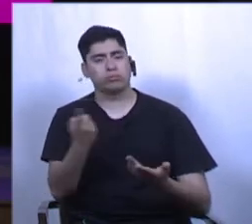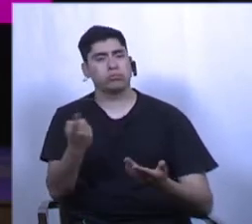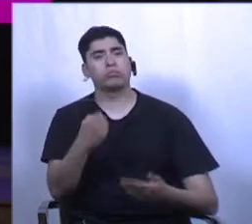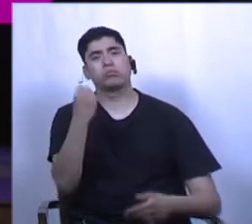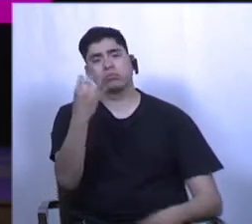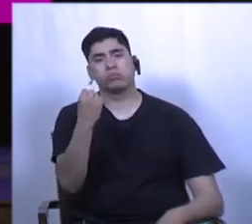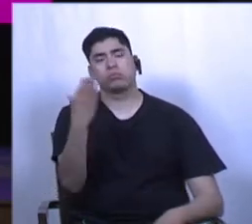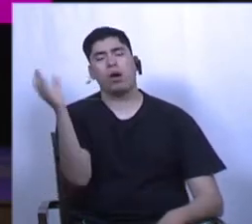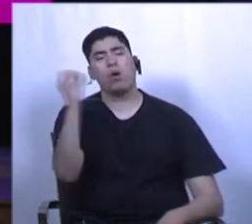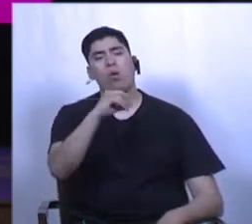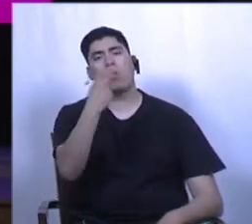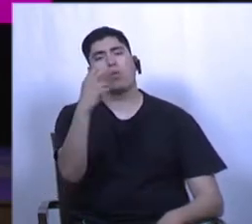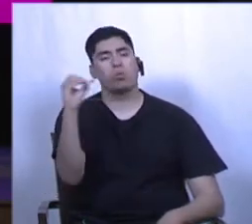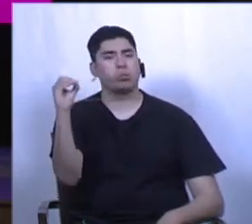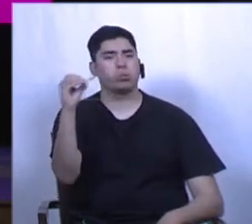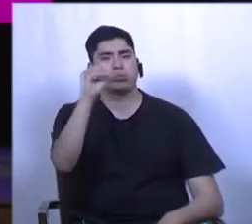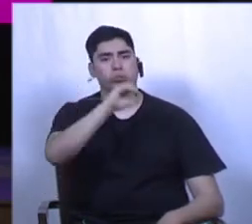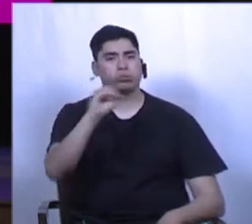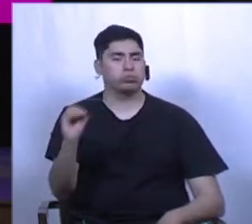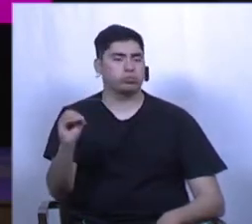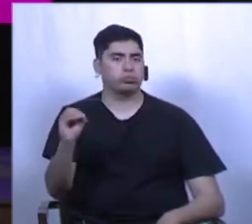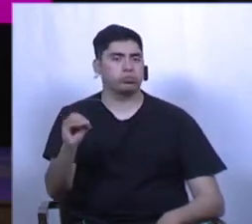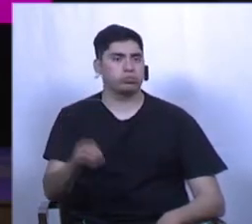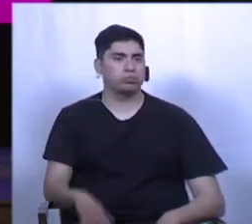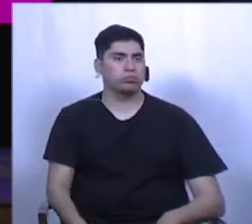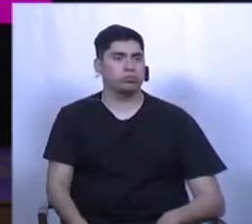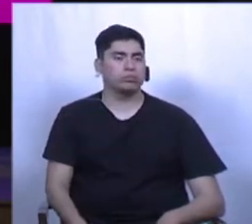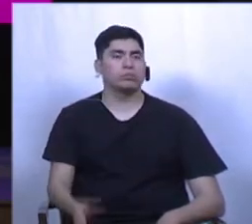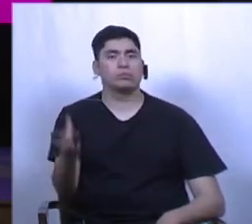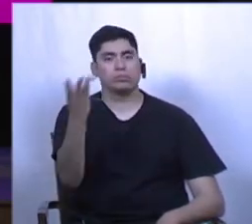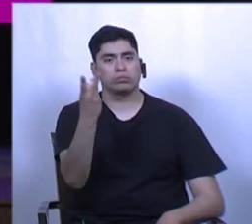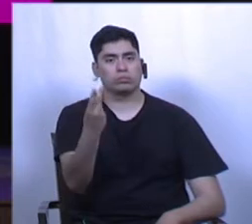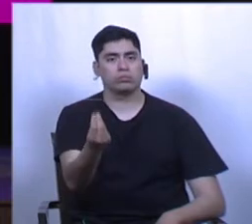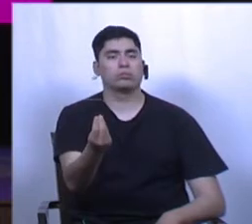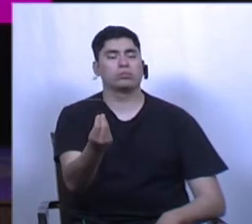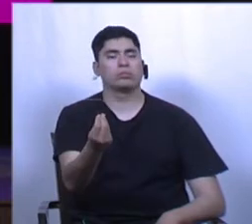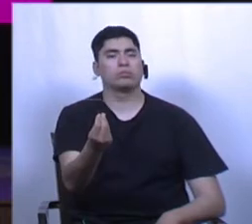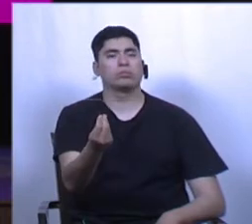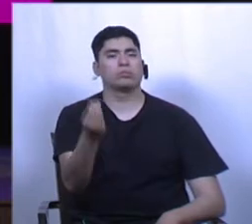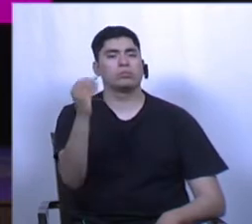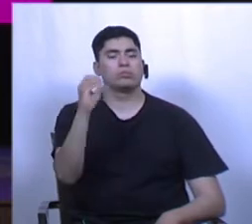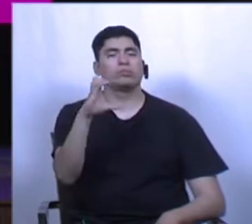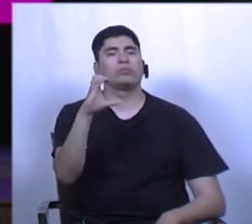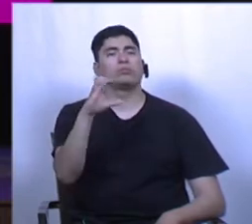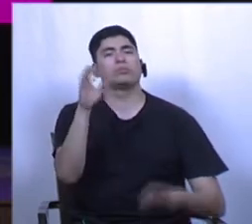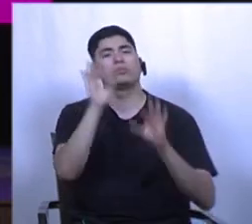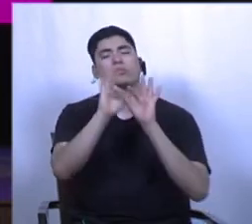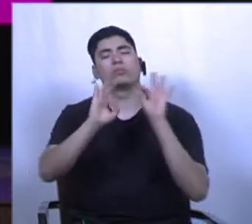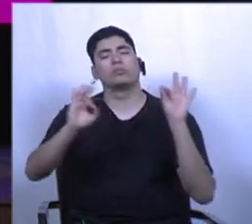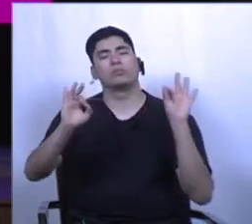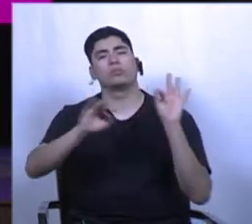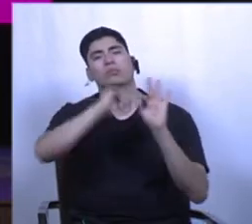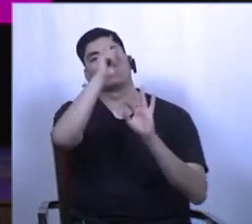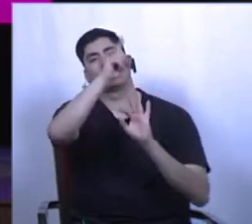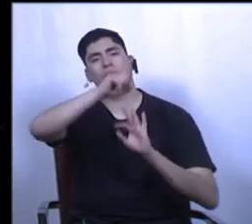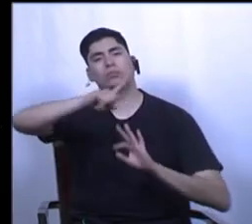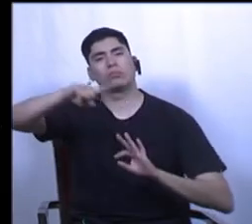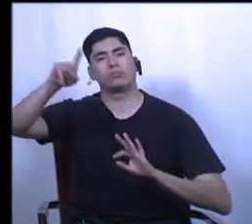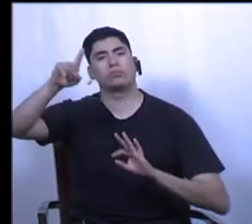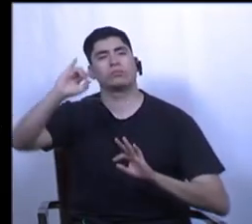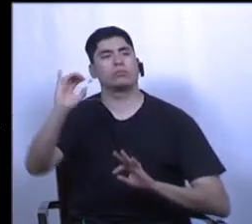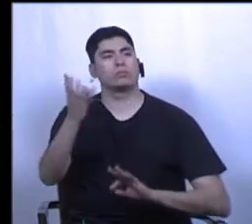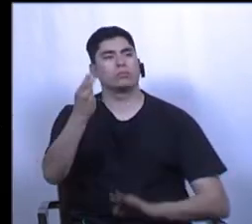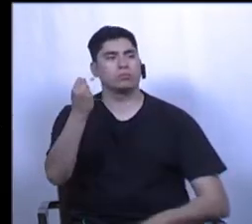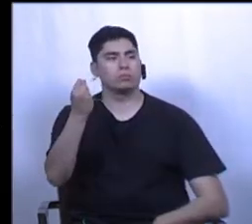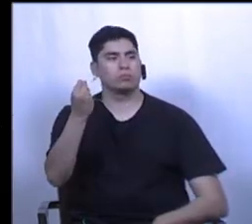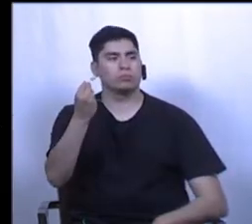10 o 20%, después de eso se pierden las células neuronales. Y esta es una curva muy crucial,